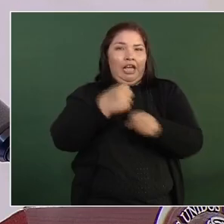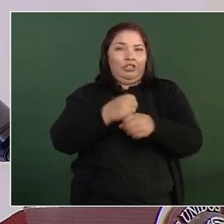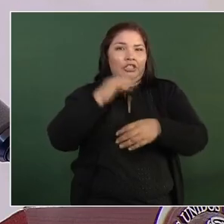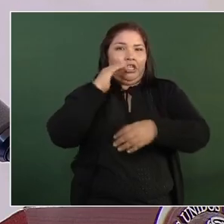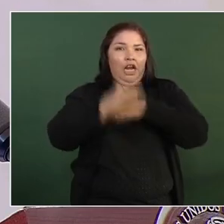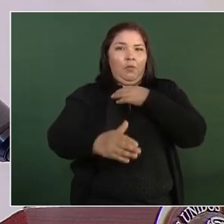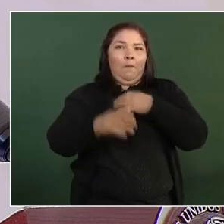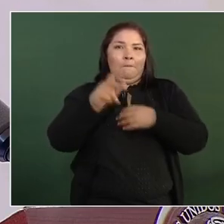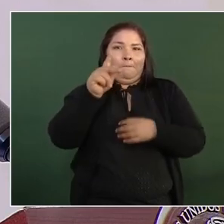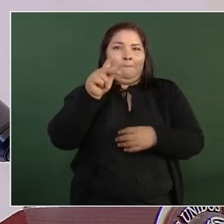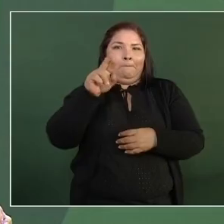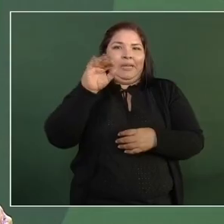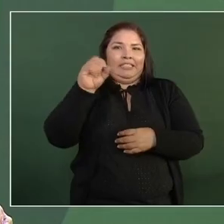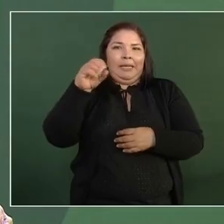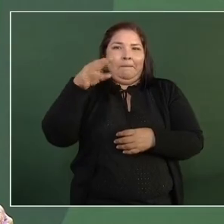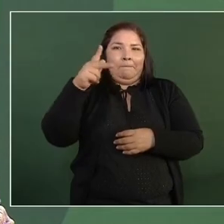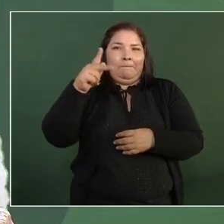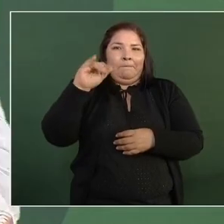El presidente